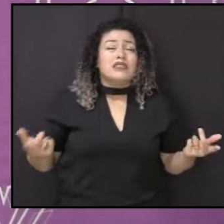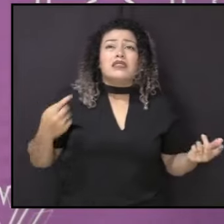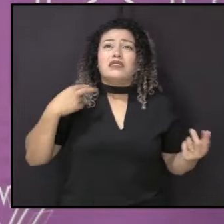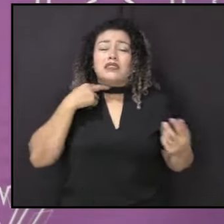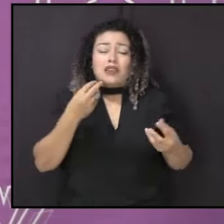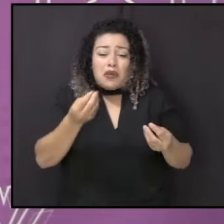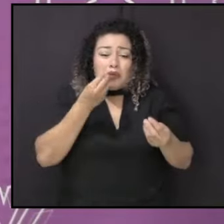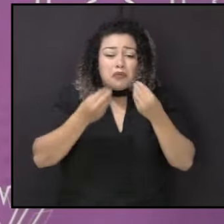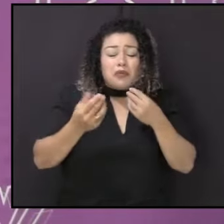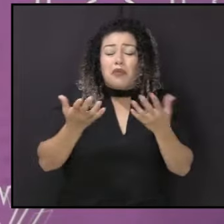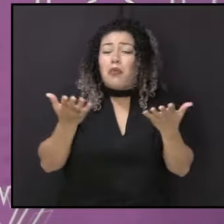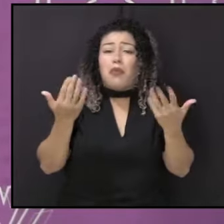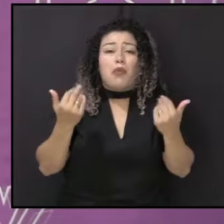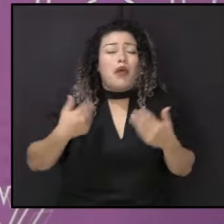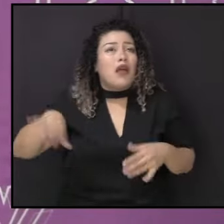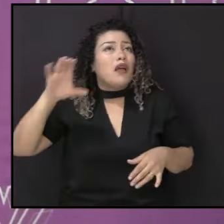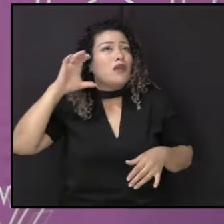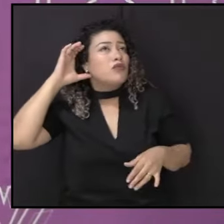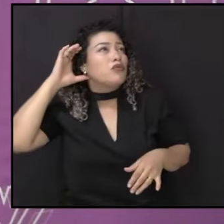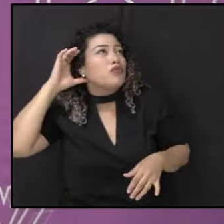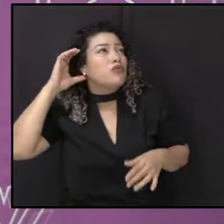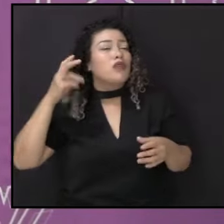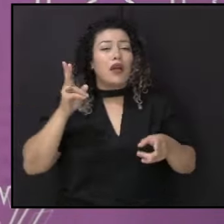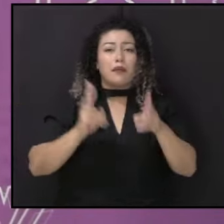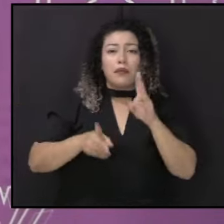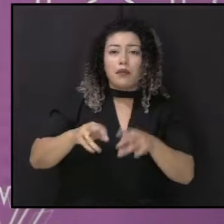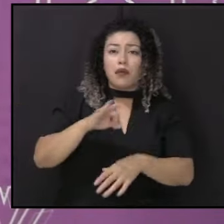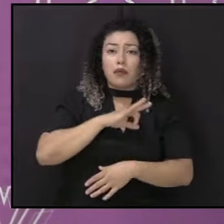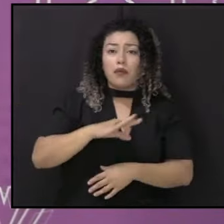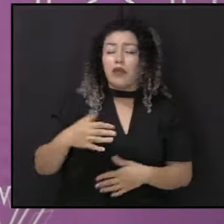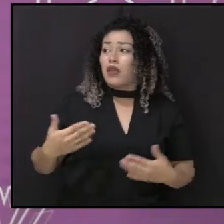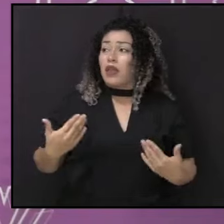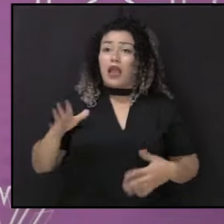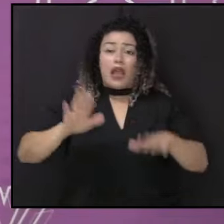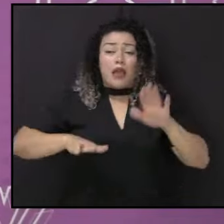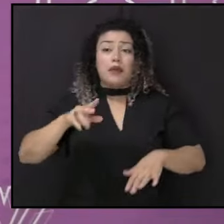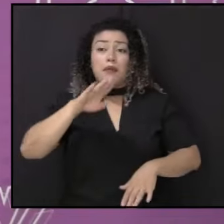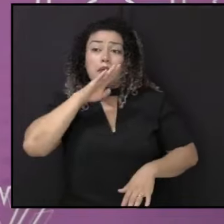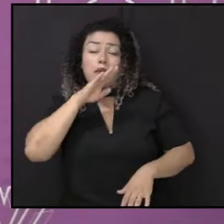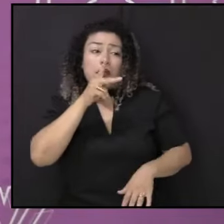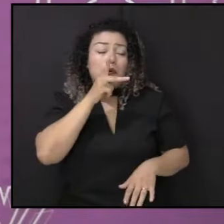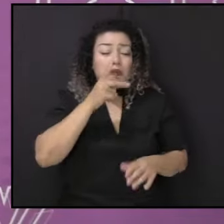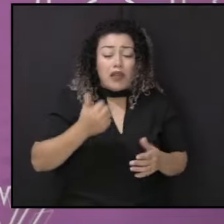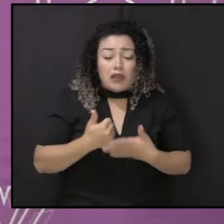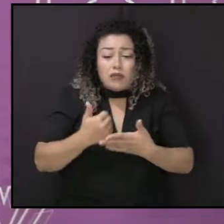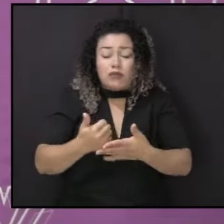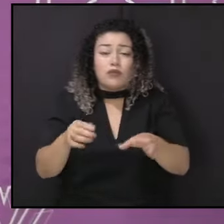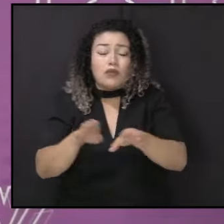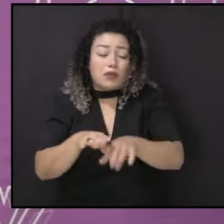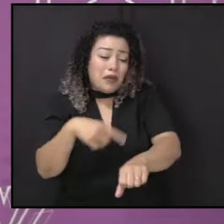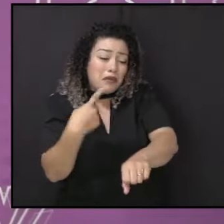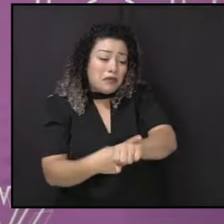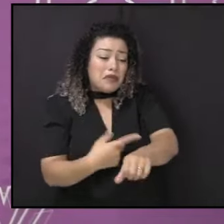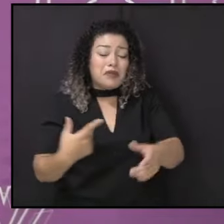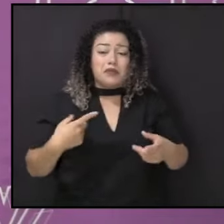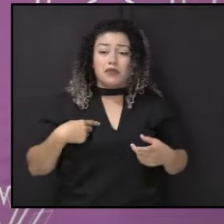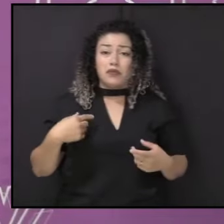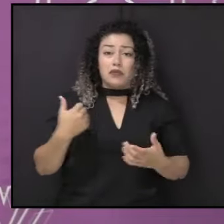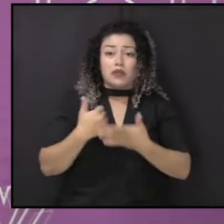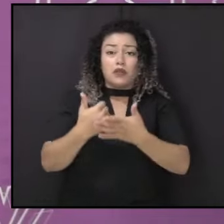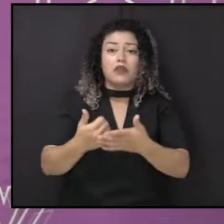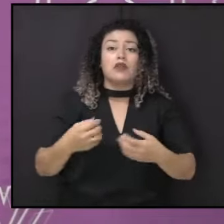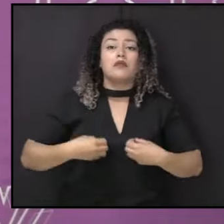veces una oreja que escucha, a veces una madre que no sabe cómo atender a su hijo que está enfermo, pueden hacer completamente la diferencia para